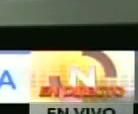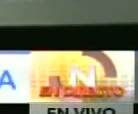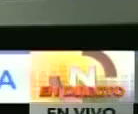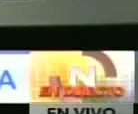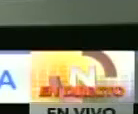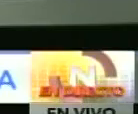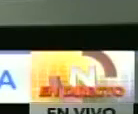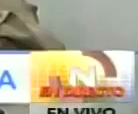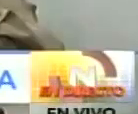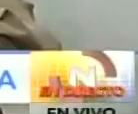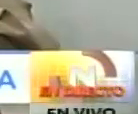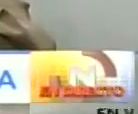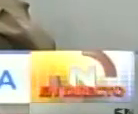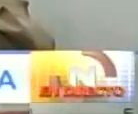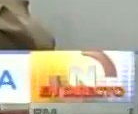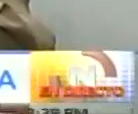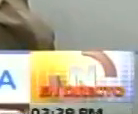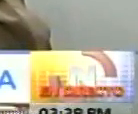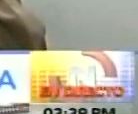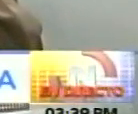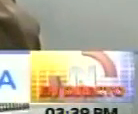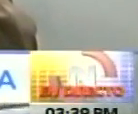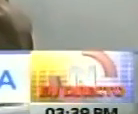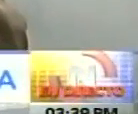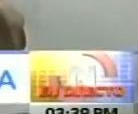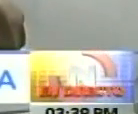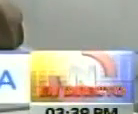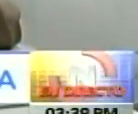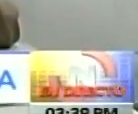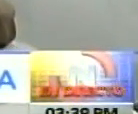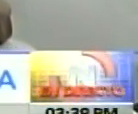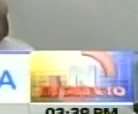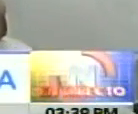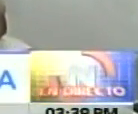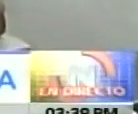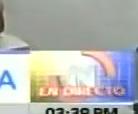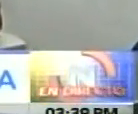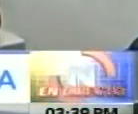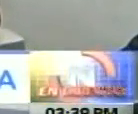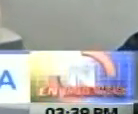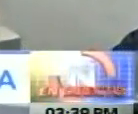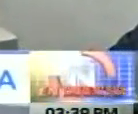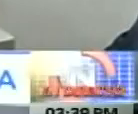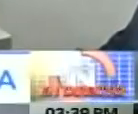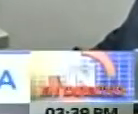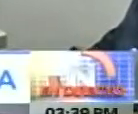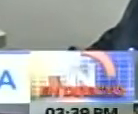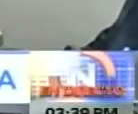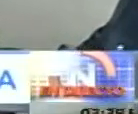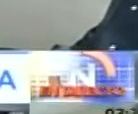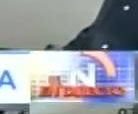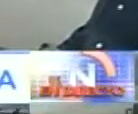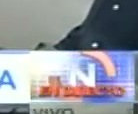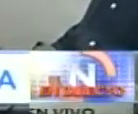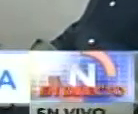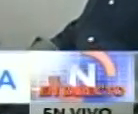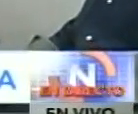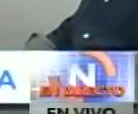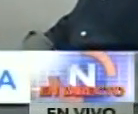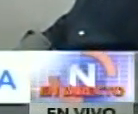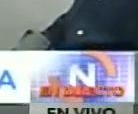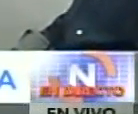la libertad, la independencia y la revolución bolivariana. Gracias Venezuela, gracias